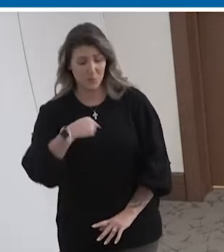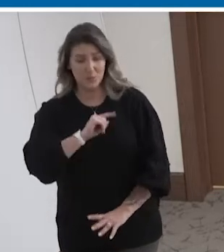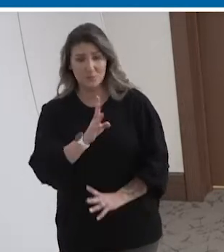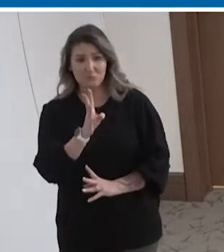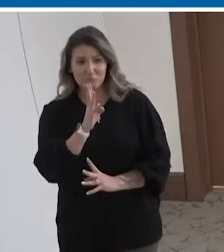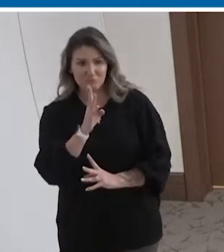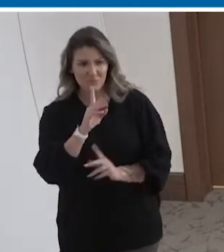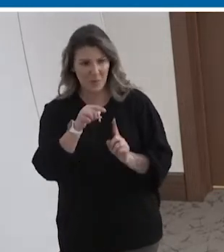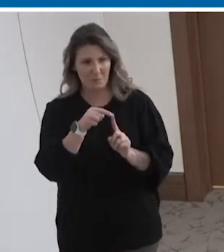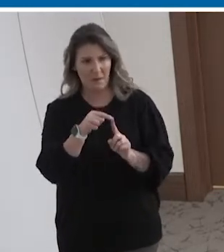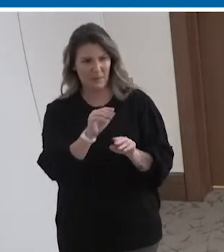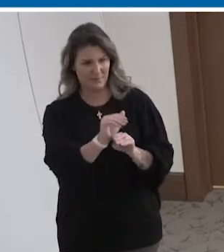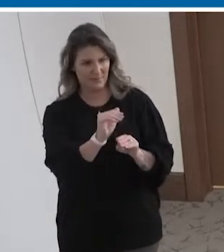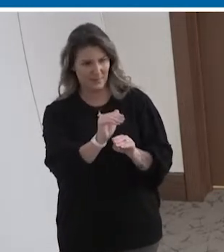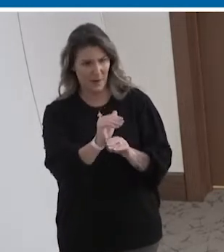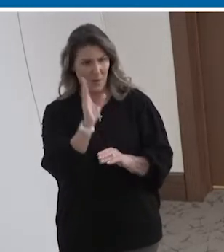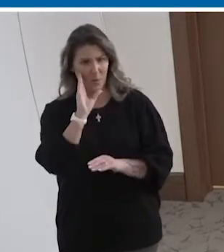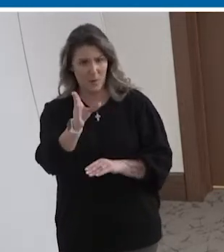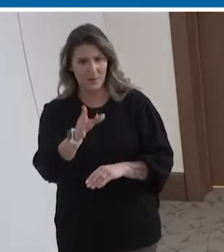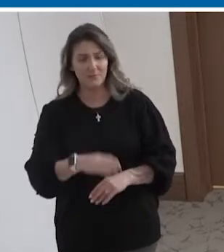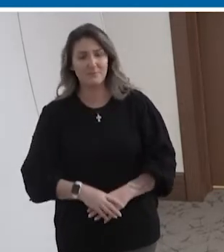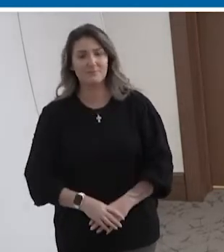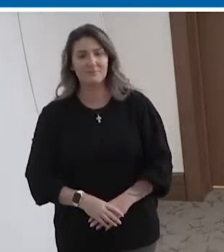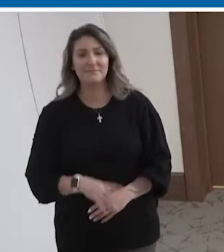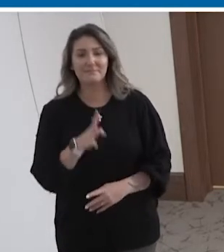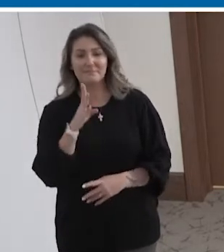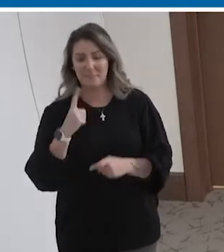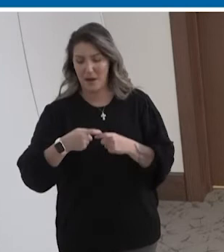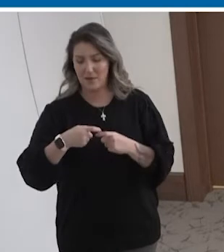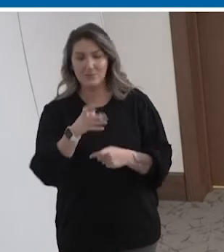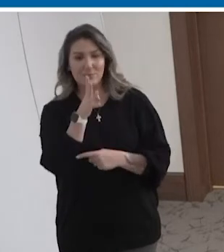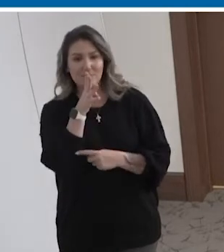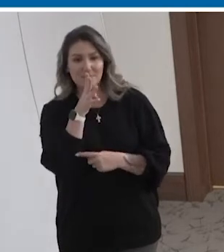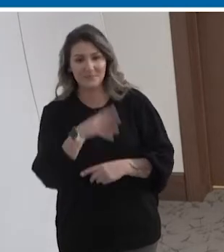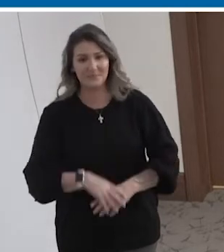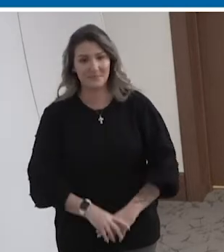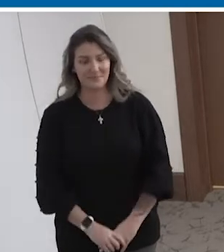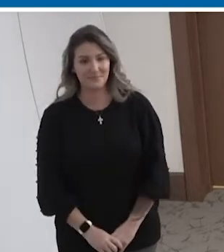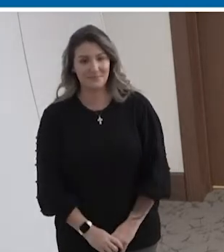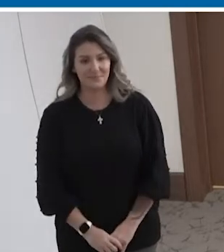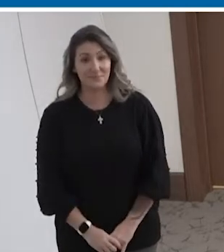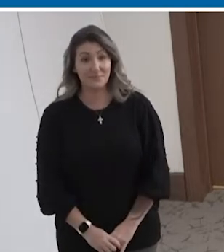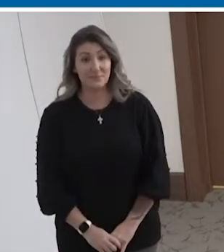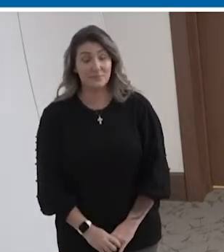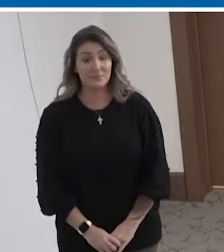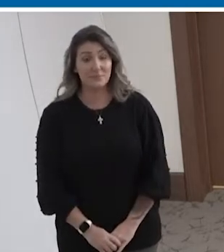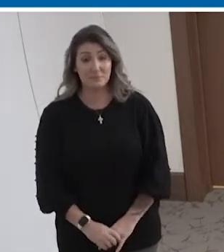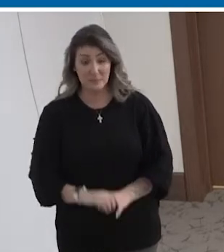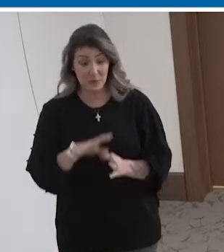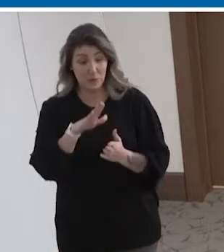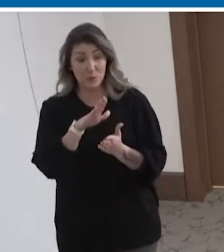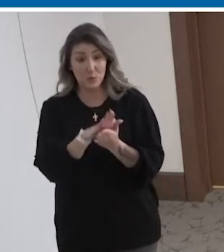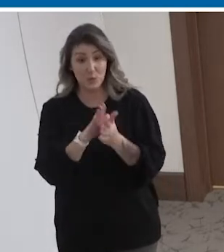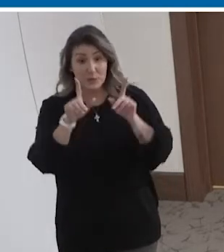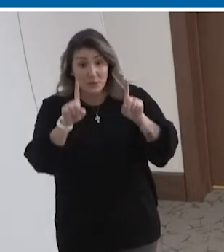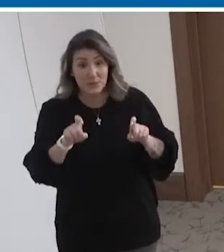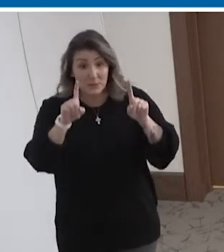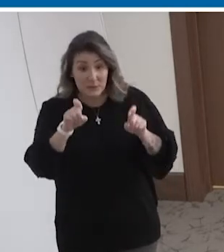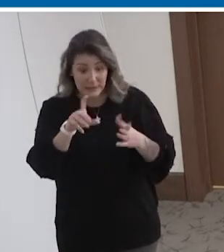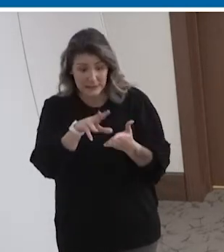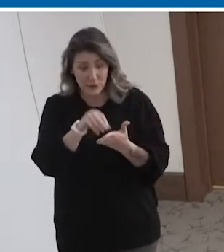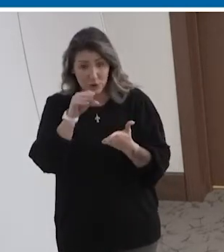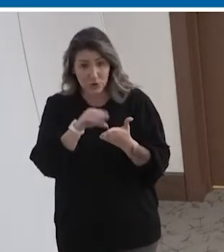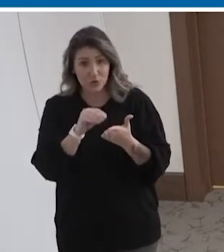bit about that tonight. Y hoy día vamos a hablarles un poco acerca de esto. So the School Testing, Learning,